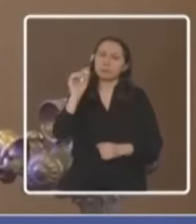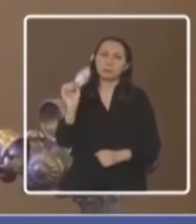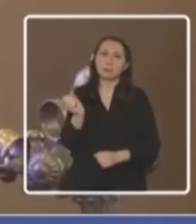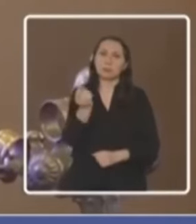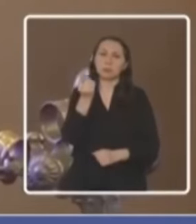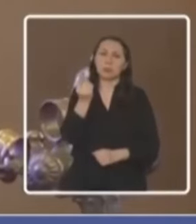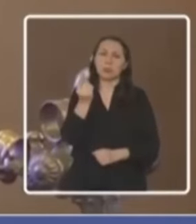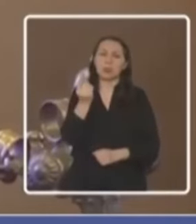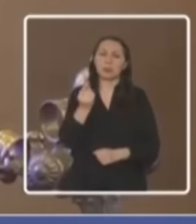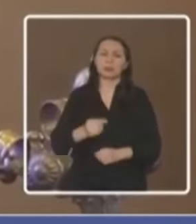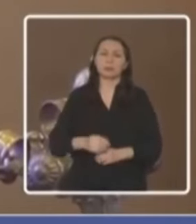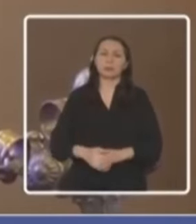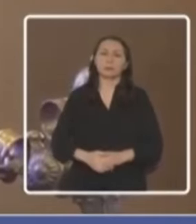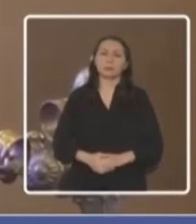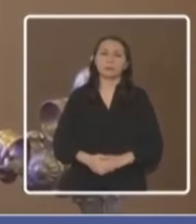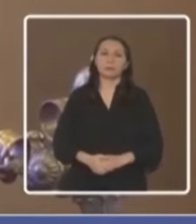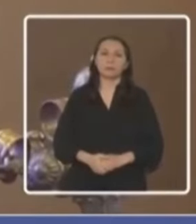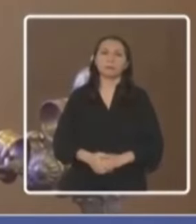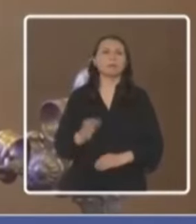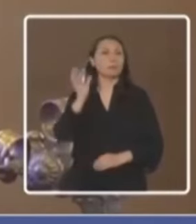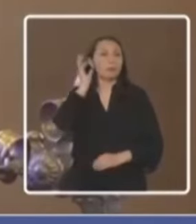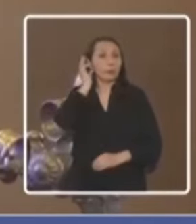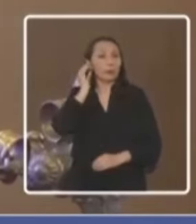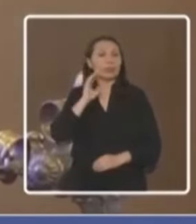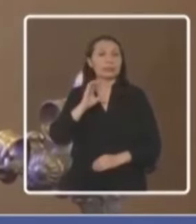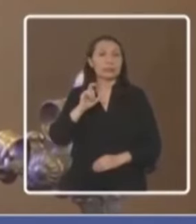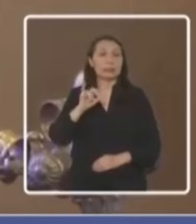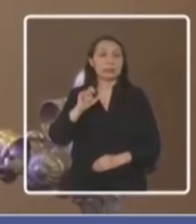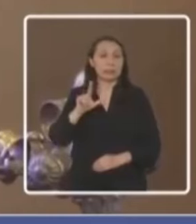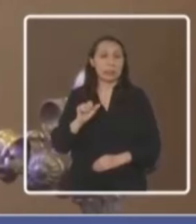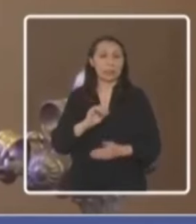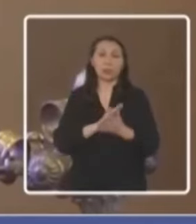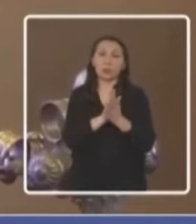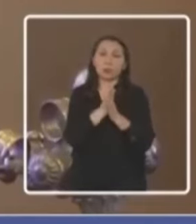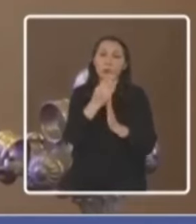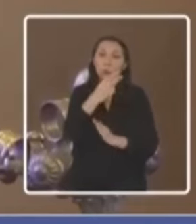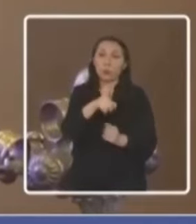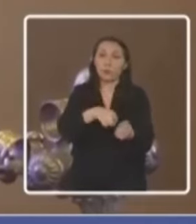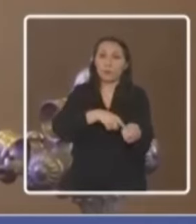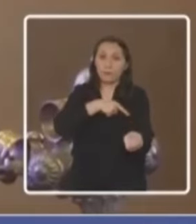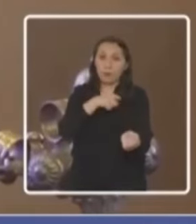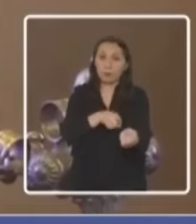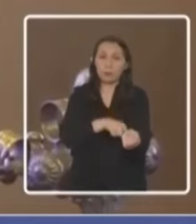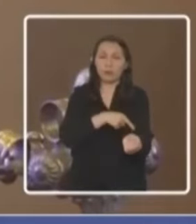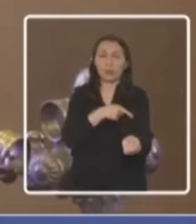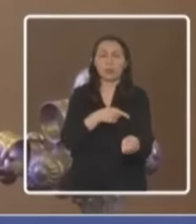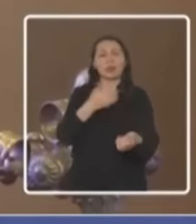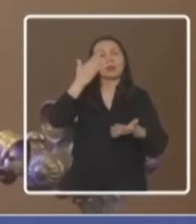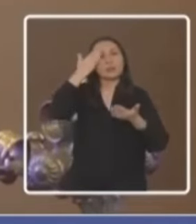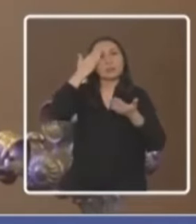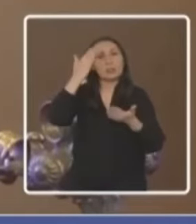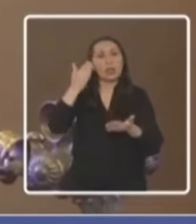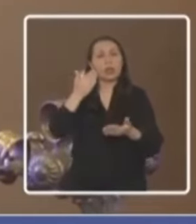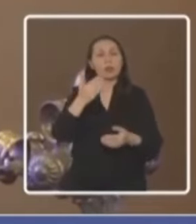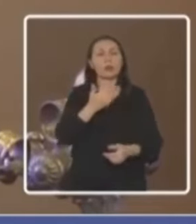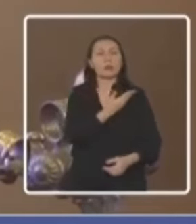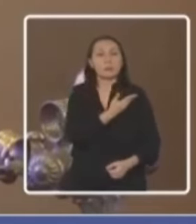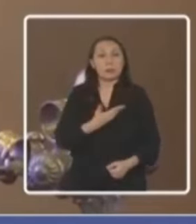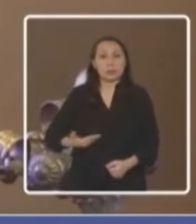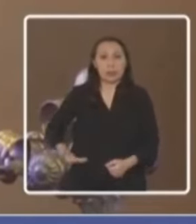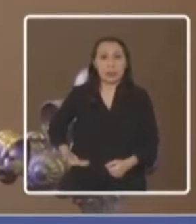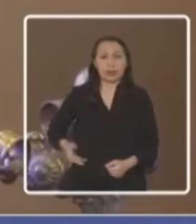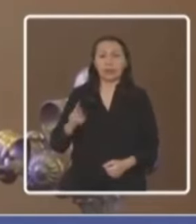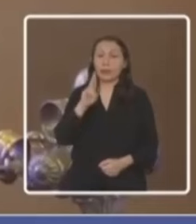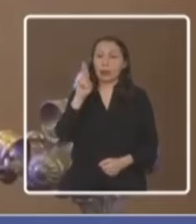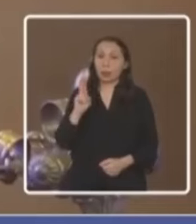anárquico, que destruyeron algo que Chile había construido por años, con mucho esfuerzo y mucho sacrificio. En un día destruyeron